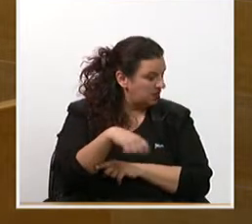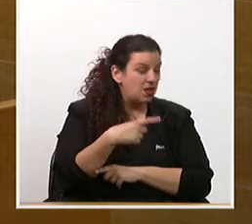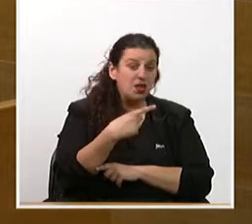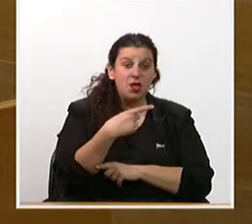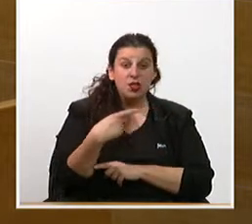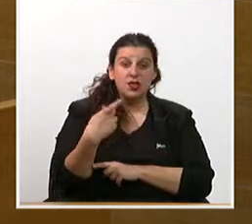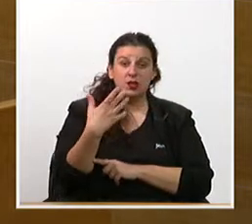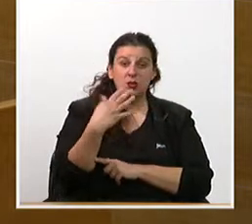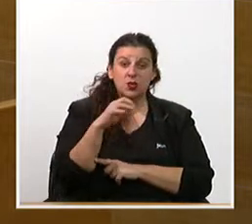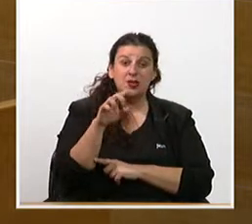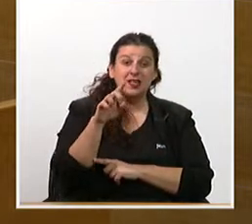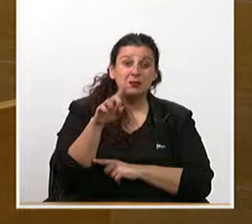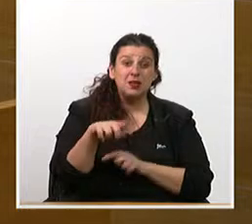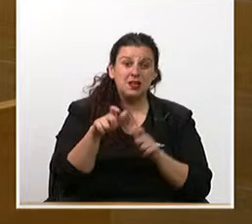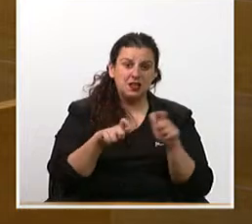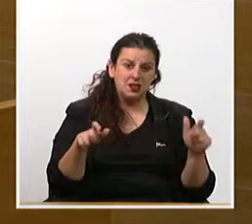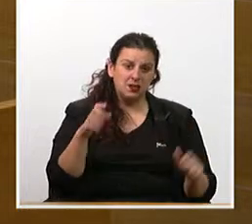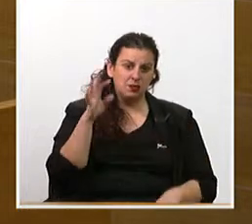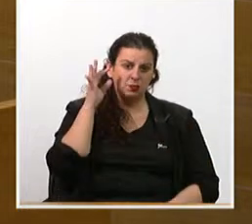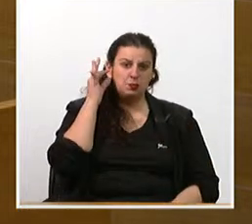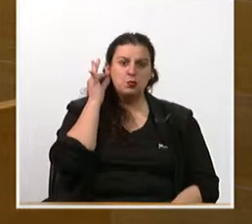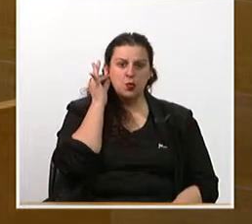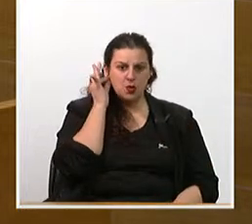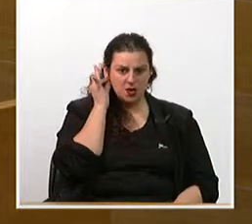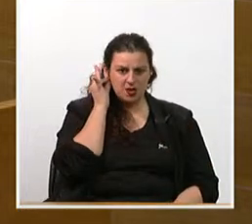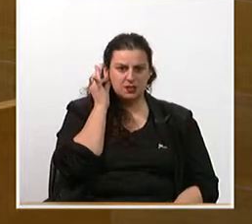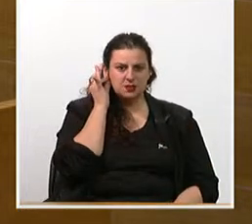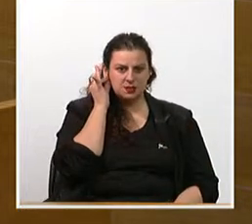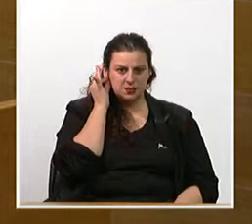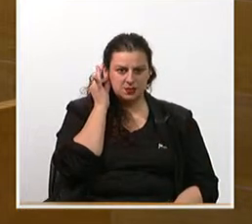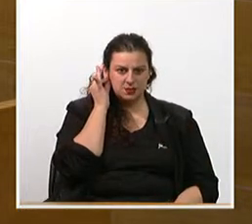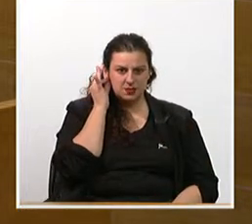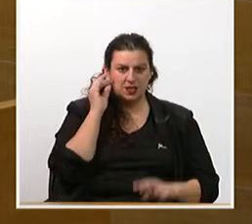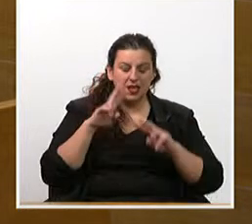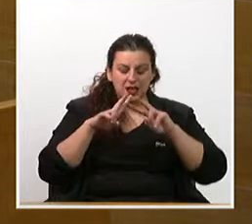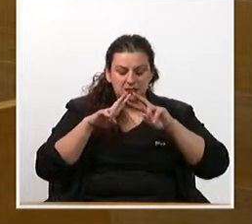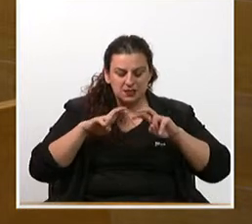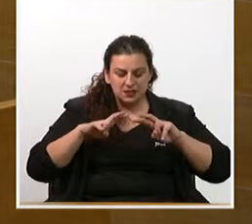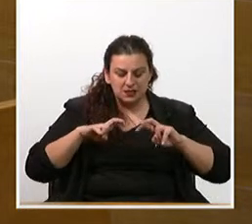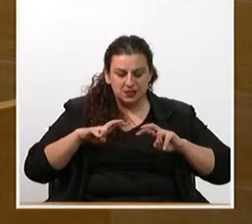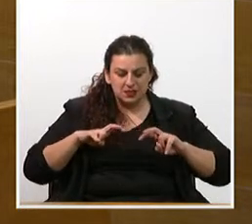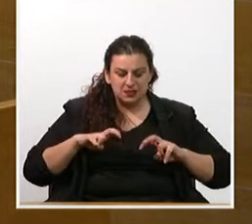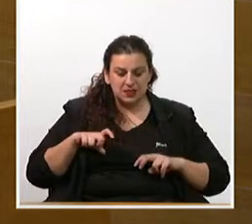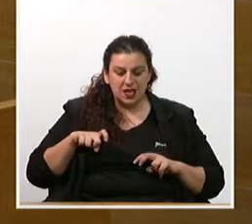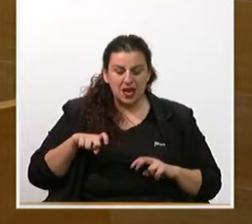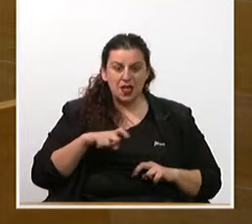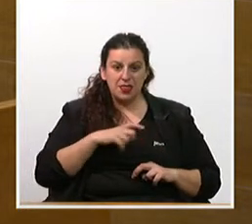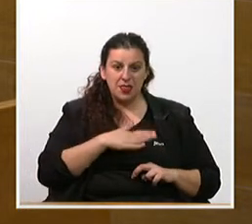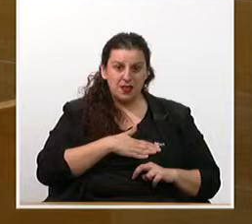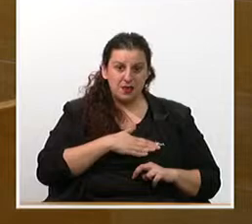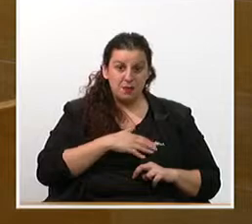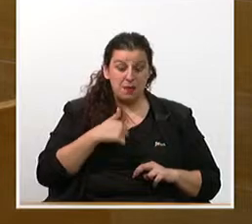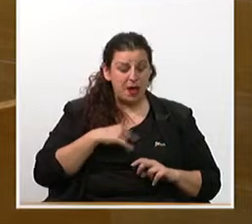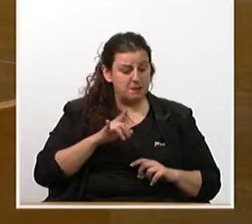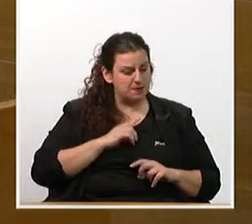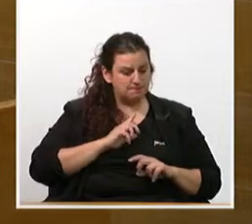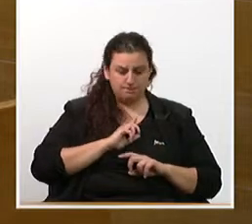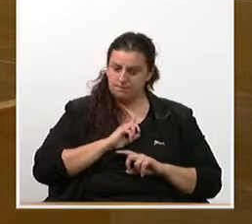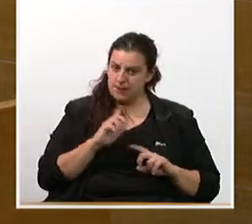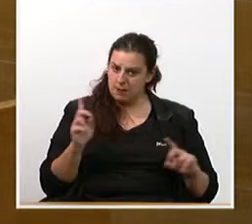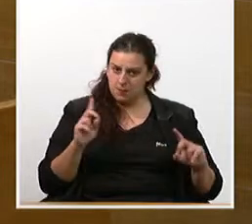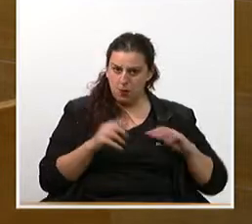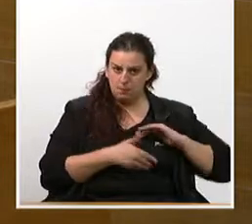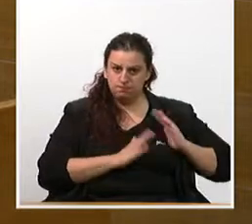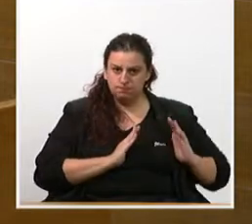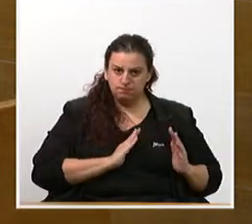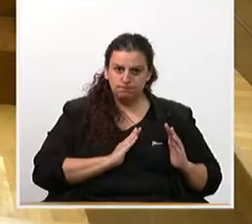150.000 mujeres a las que no hicieron un cribado de cáncer de mama A mí tampoco me llamaron dónde estaban ustedes